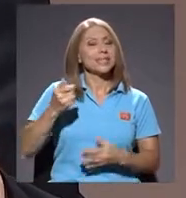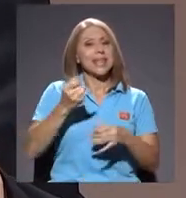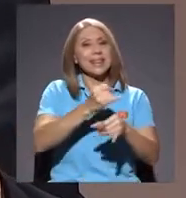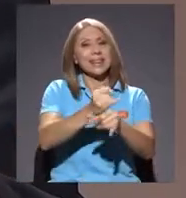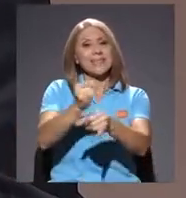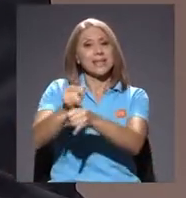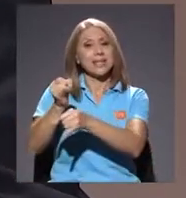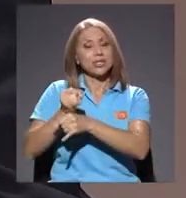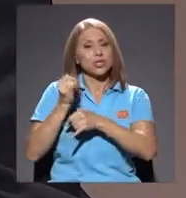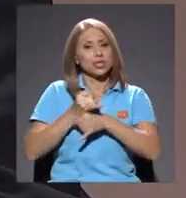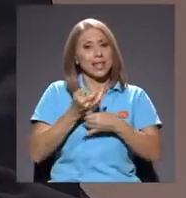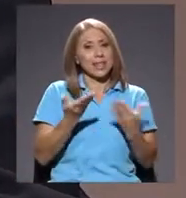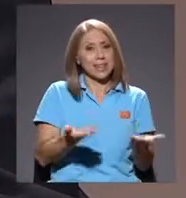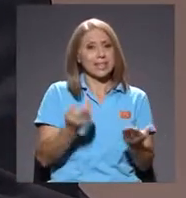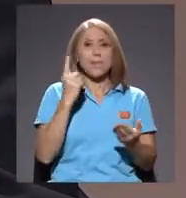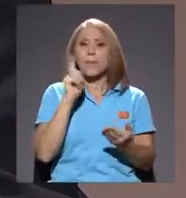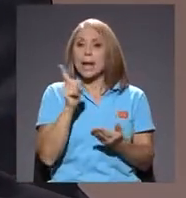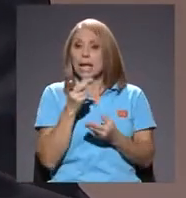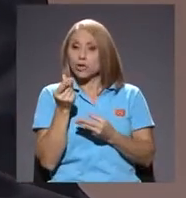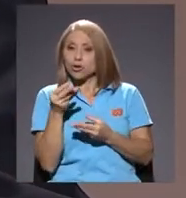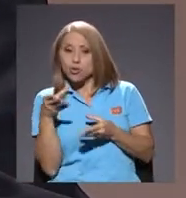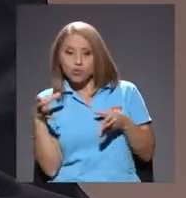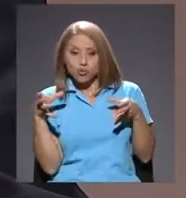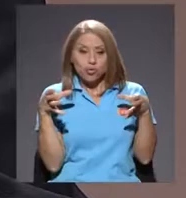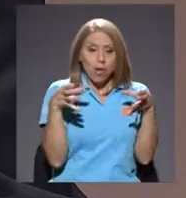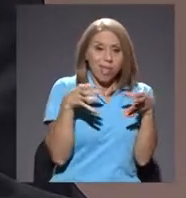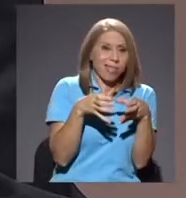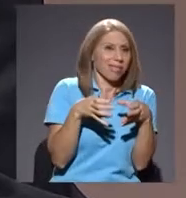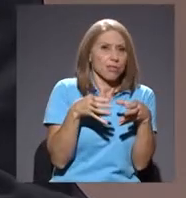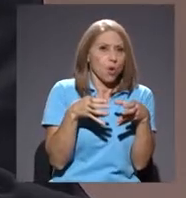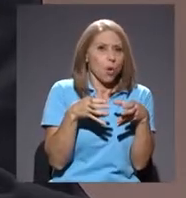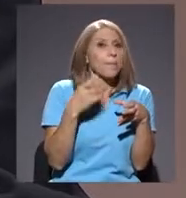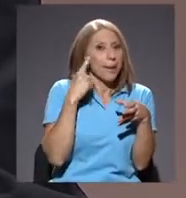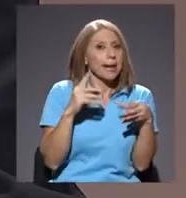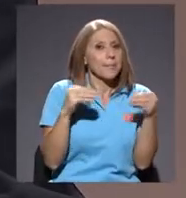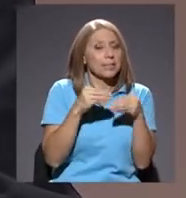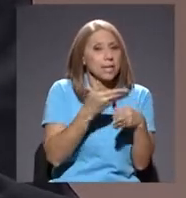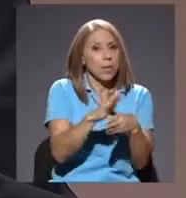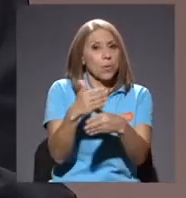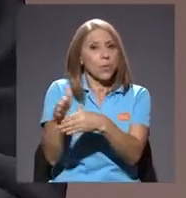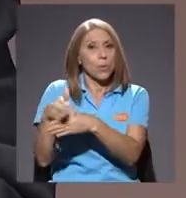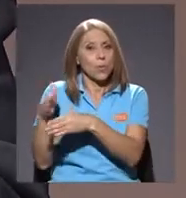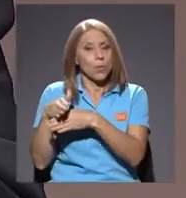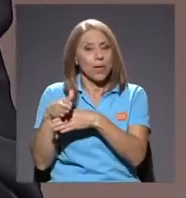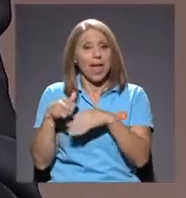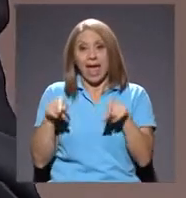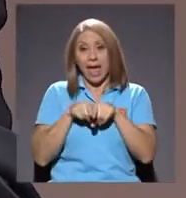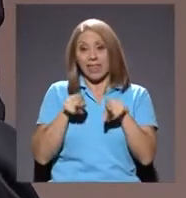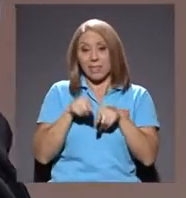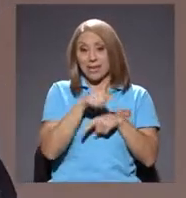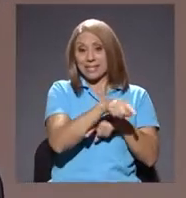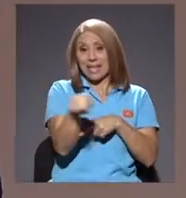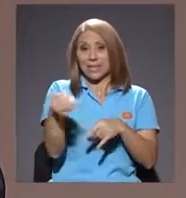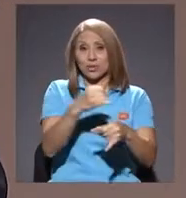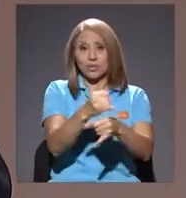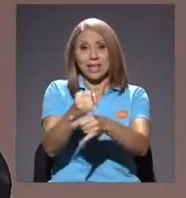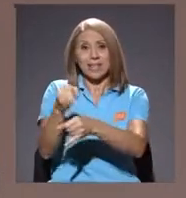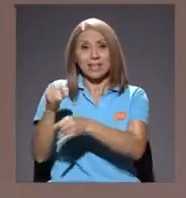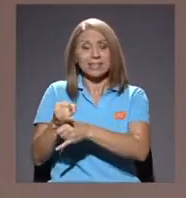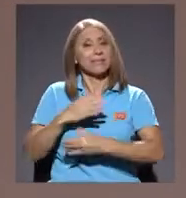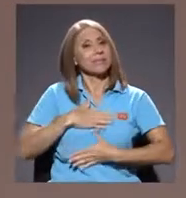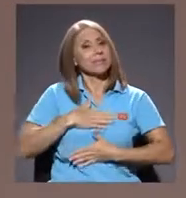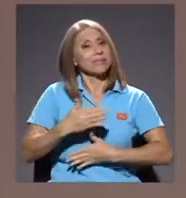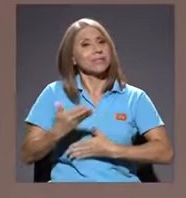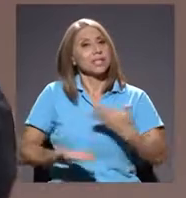manejo de los recursos que además de esos entes diversos que no concentraron en el manejo los recursos estaban al servicio de los trabajadores